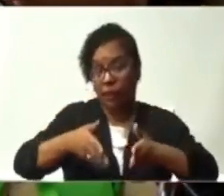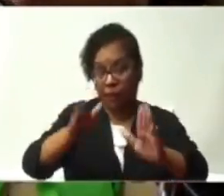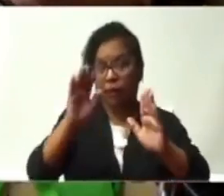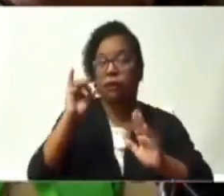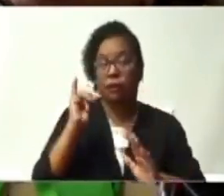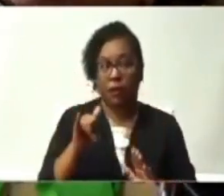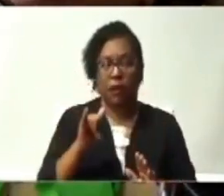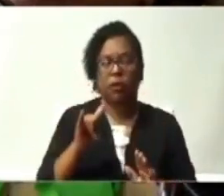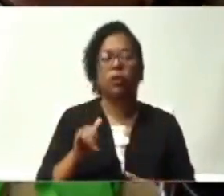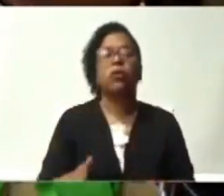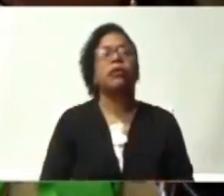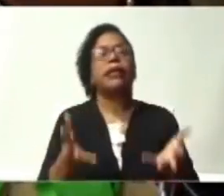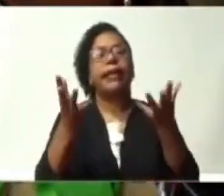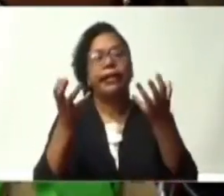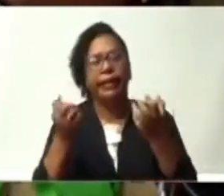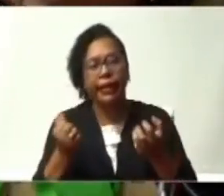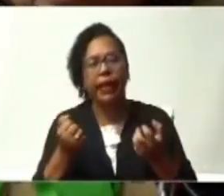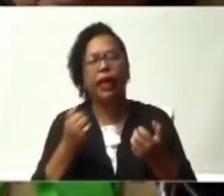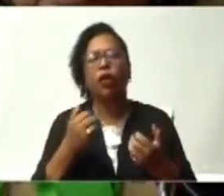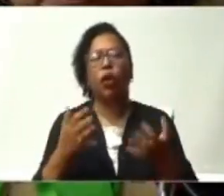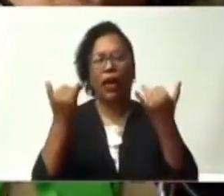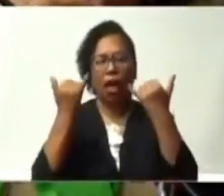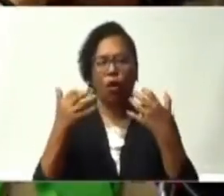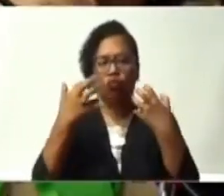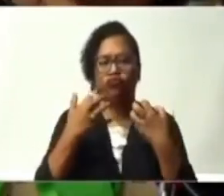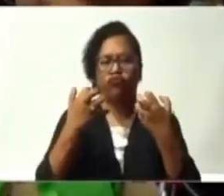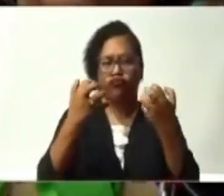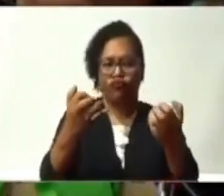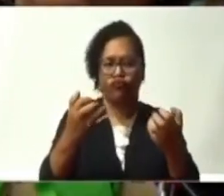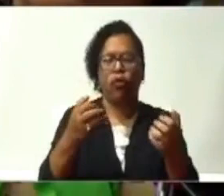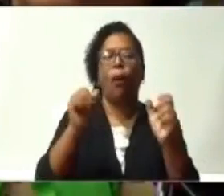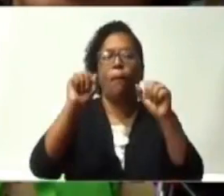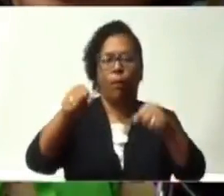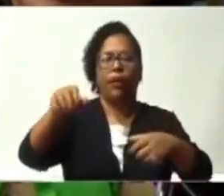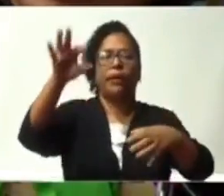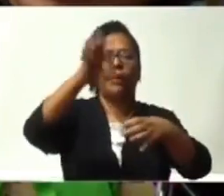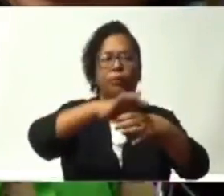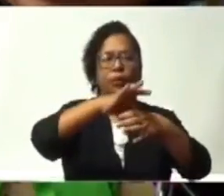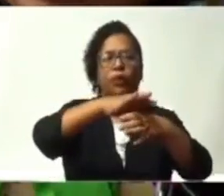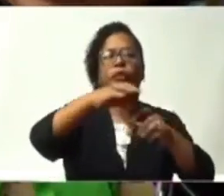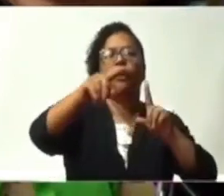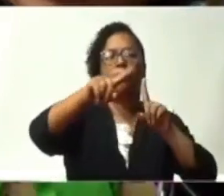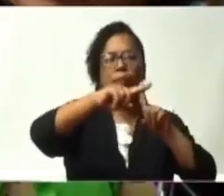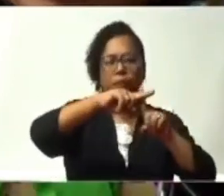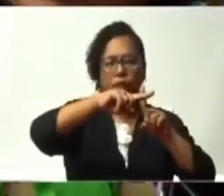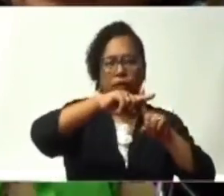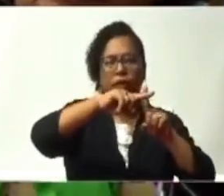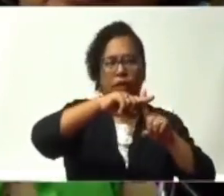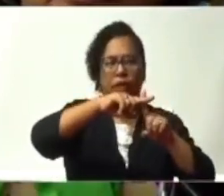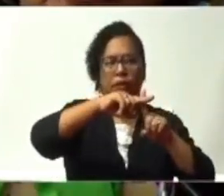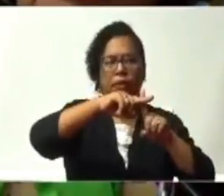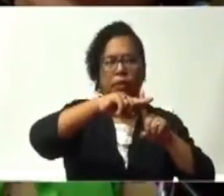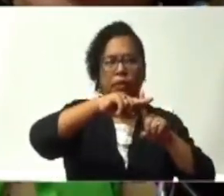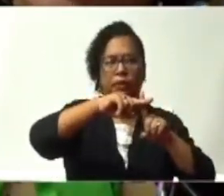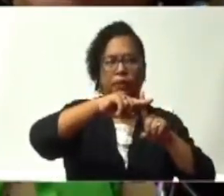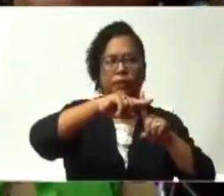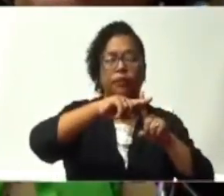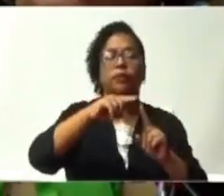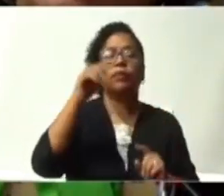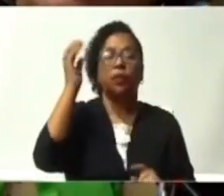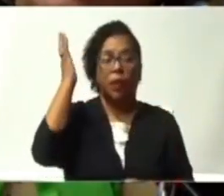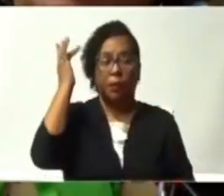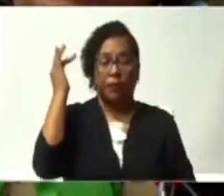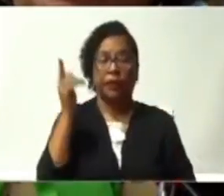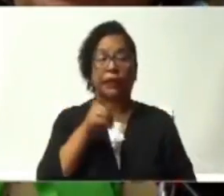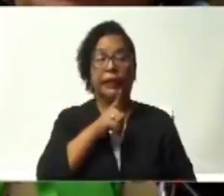de ley que eleva a la categoría de municipio el distrito municipal de Tireo, porque